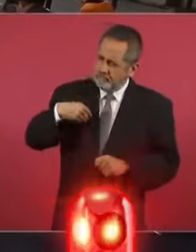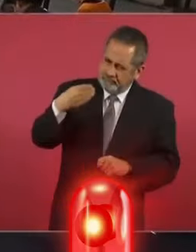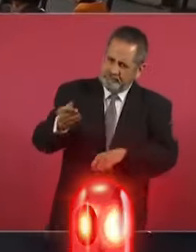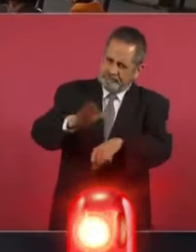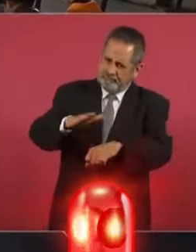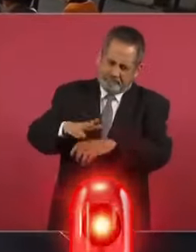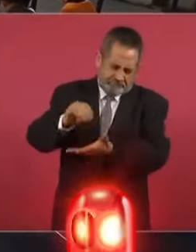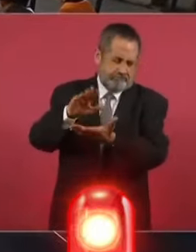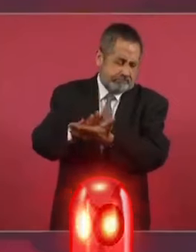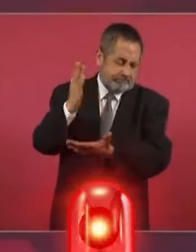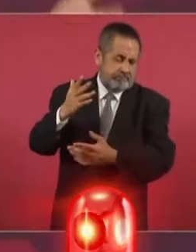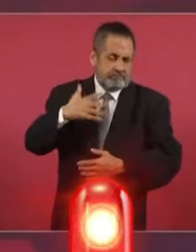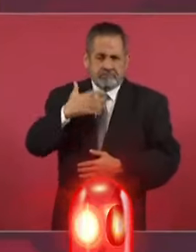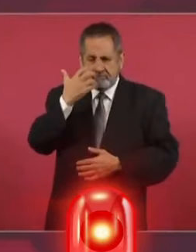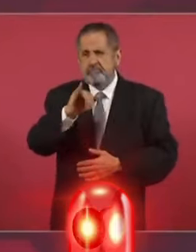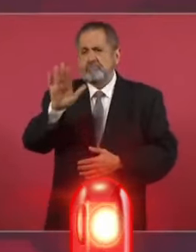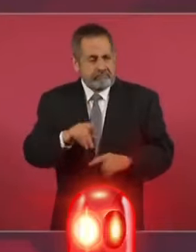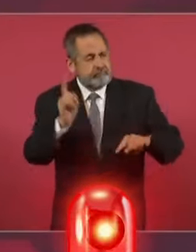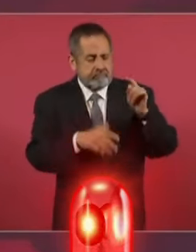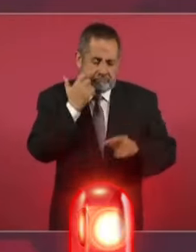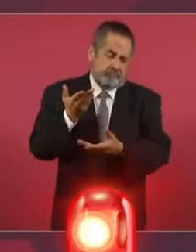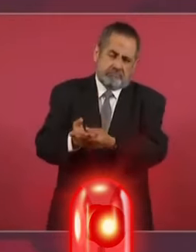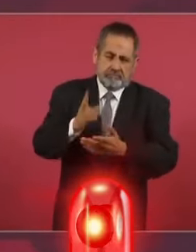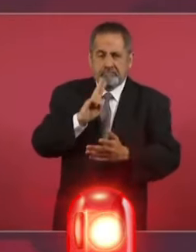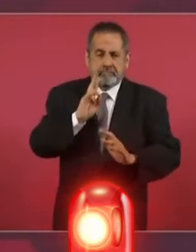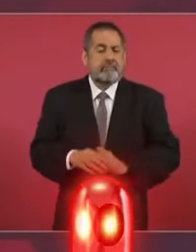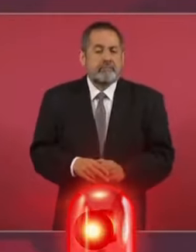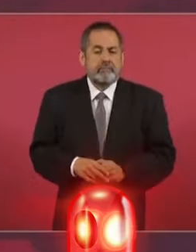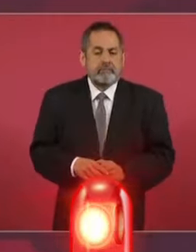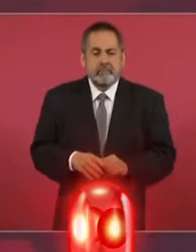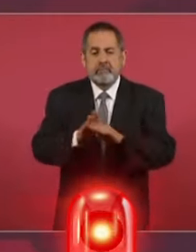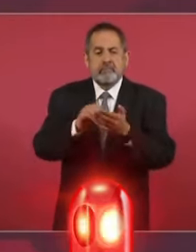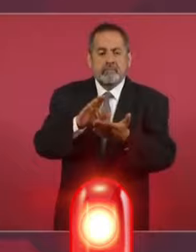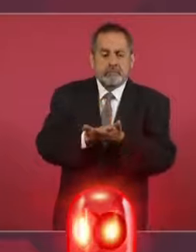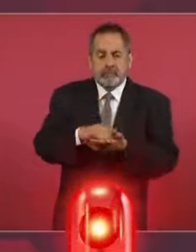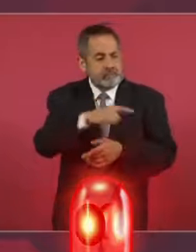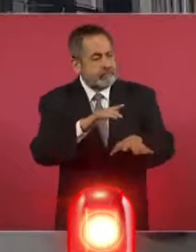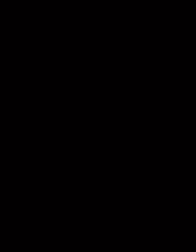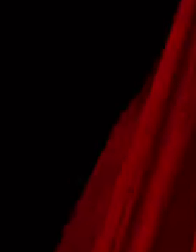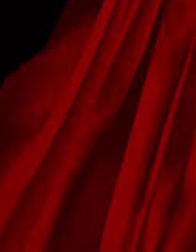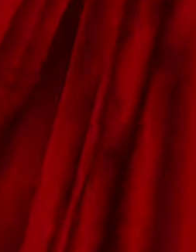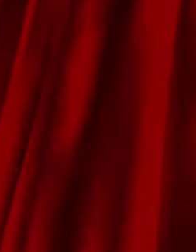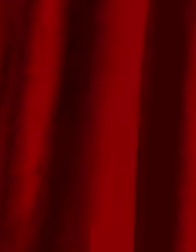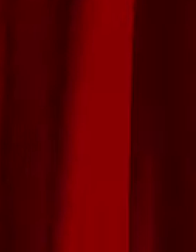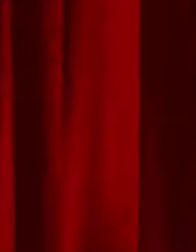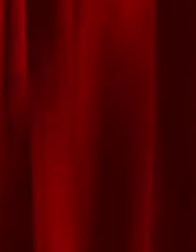que quede constancia de que lo hicimos. O sea, una especie de reforma administrativa